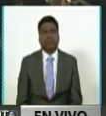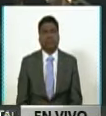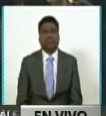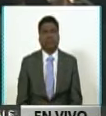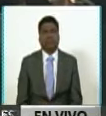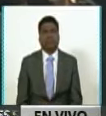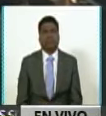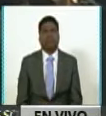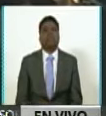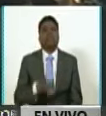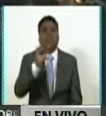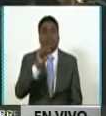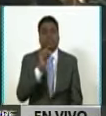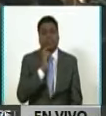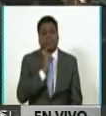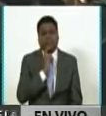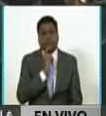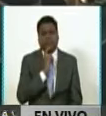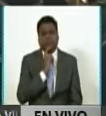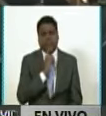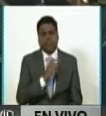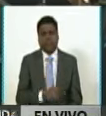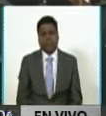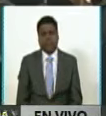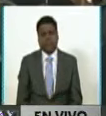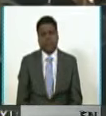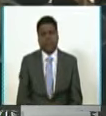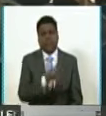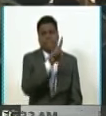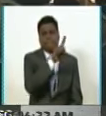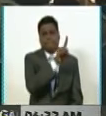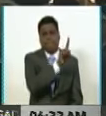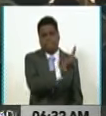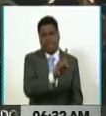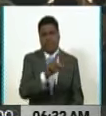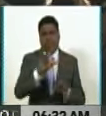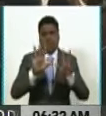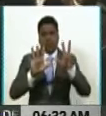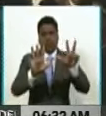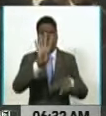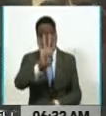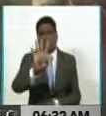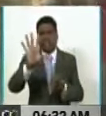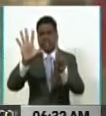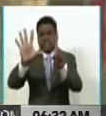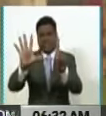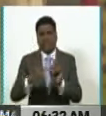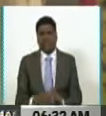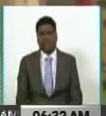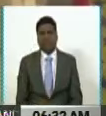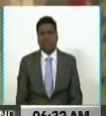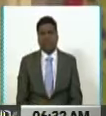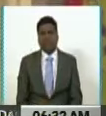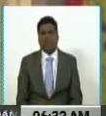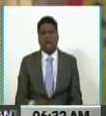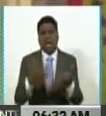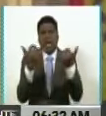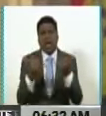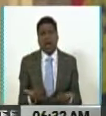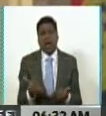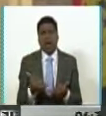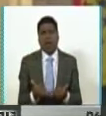Así es, Zamora es uno de los líderes. En diciembre de 1846, en la localidad de Mama, actual estado de